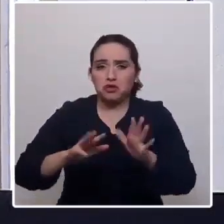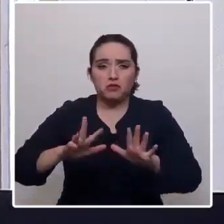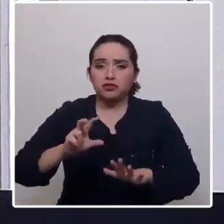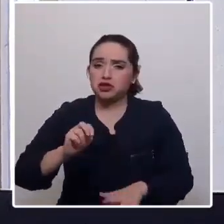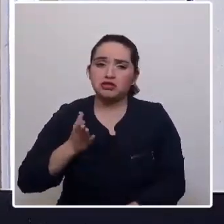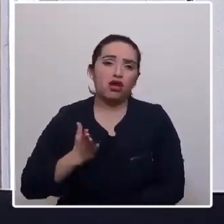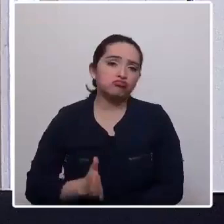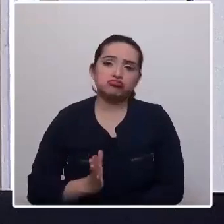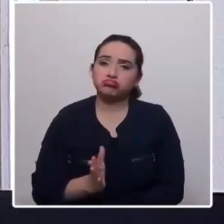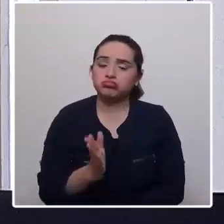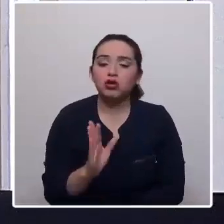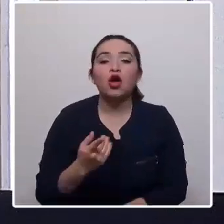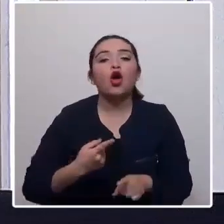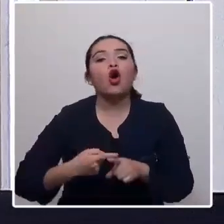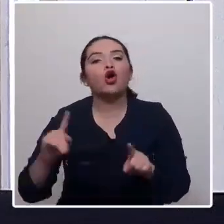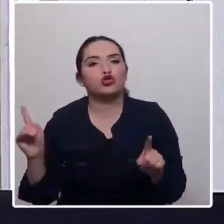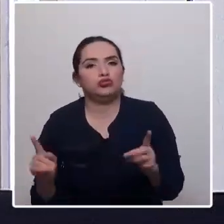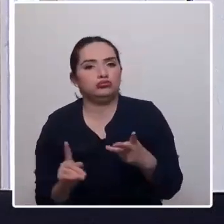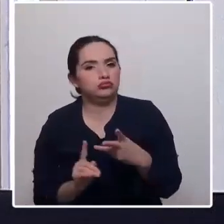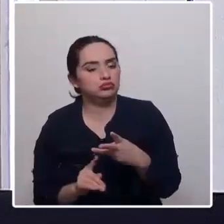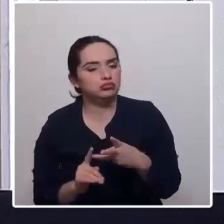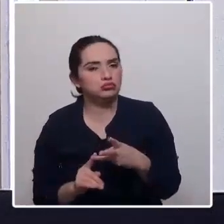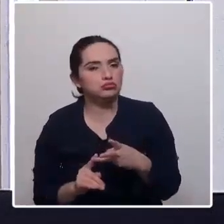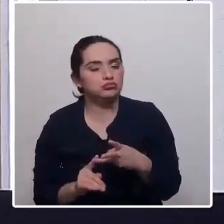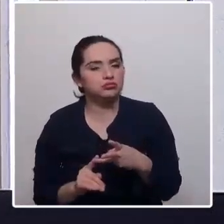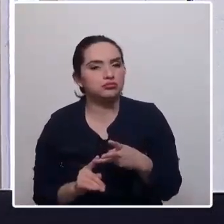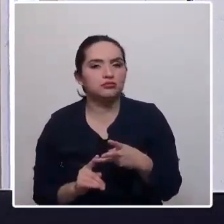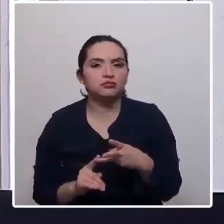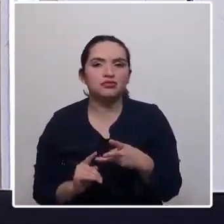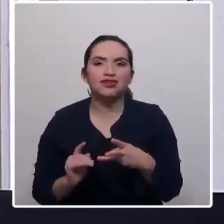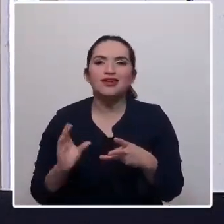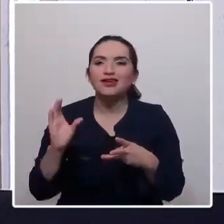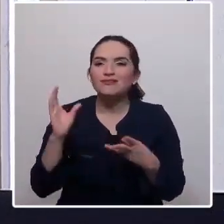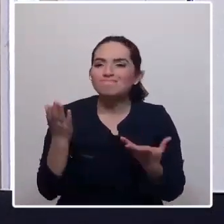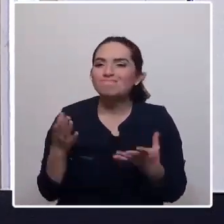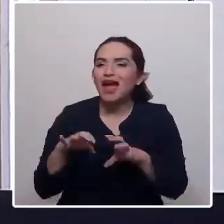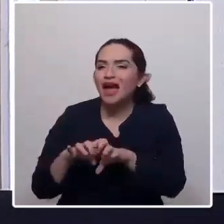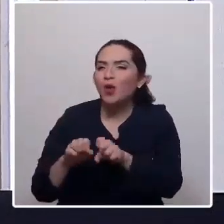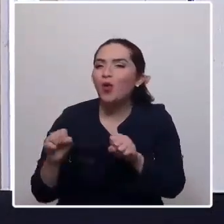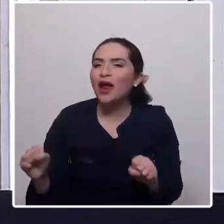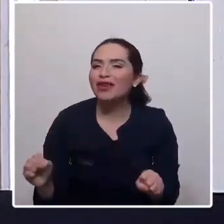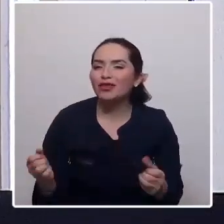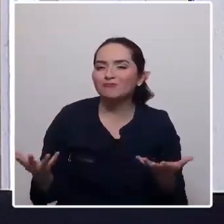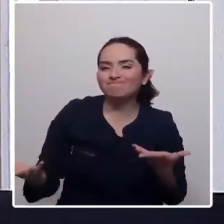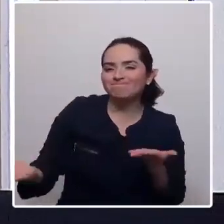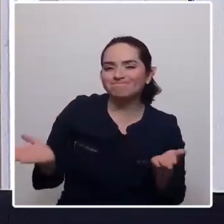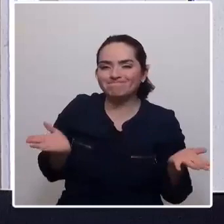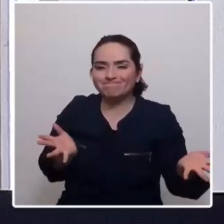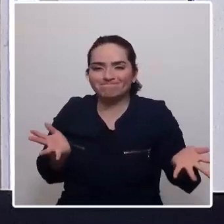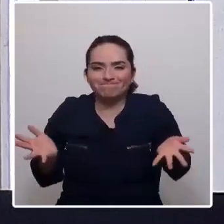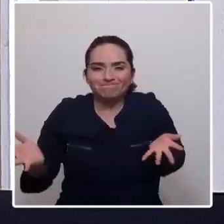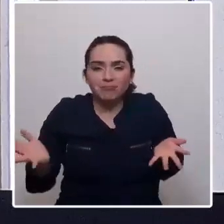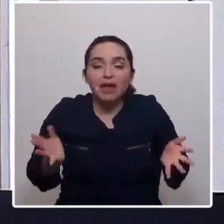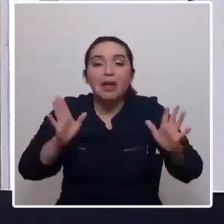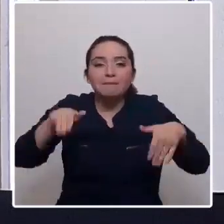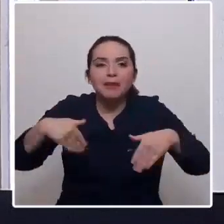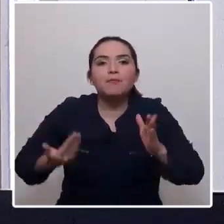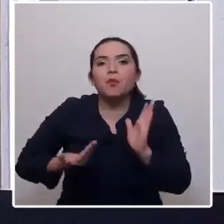o también tenemos una tercera opción que consiste en buscar un punto intermedio, tal como se contiene en la